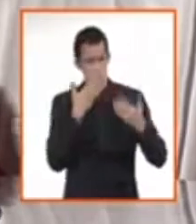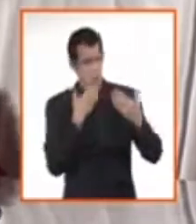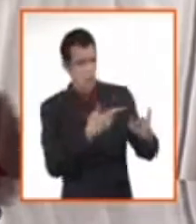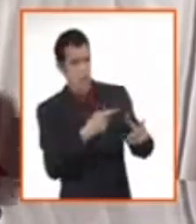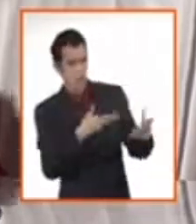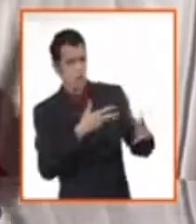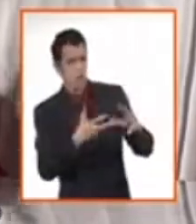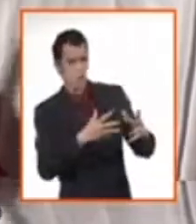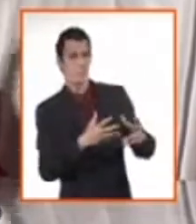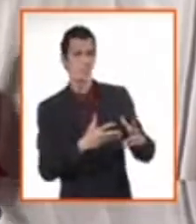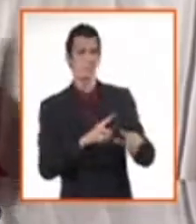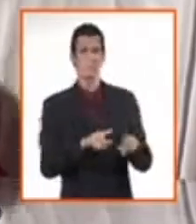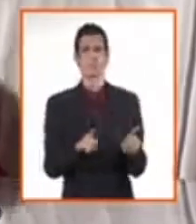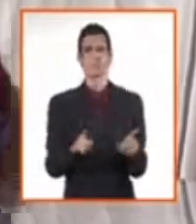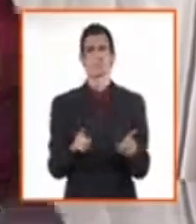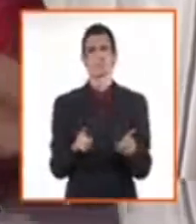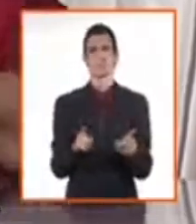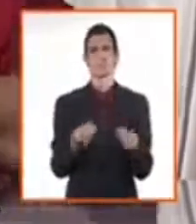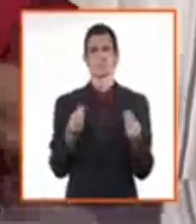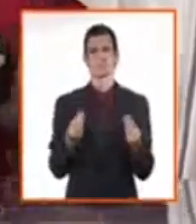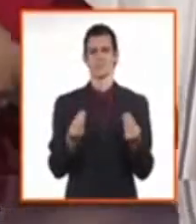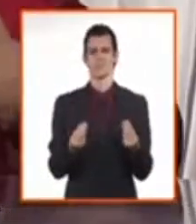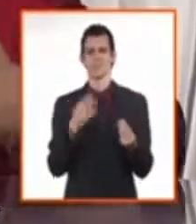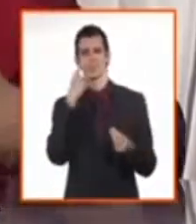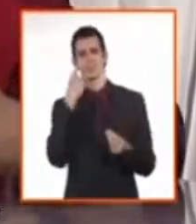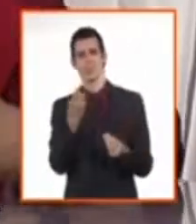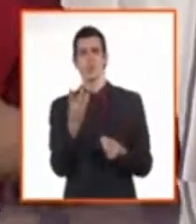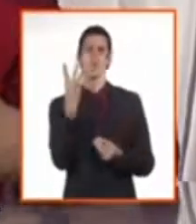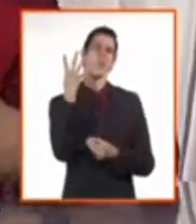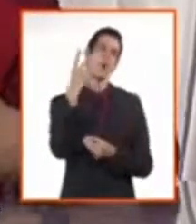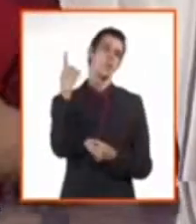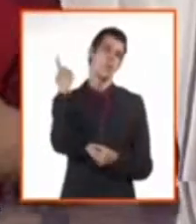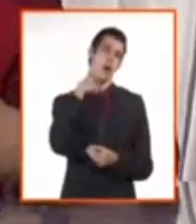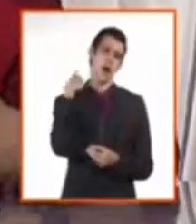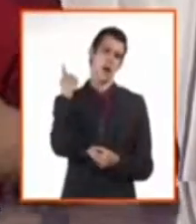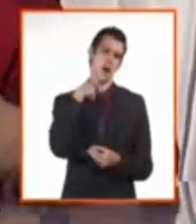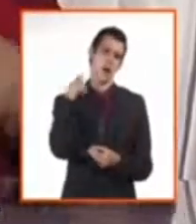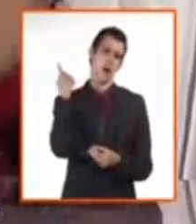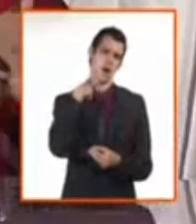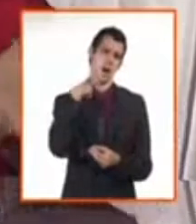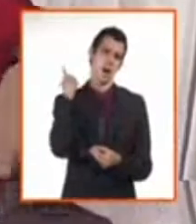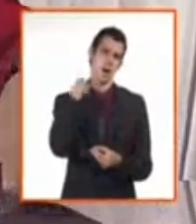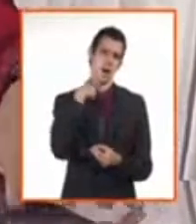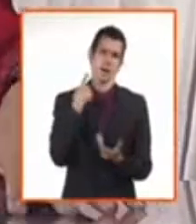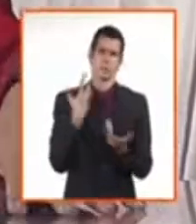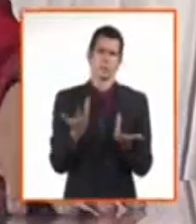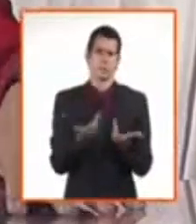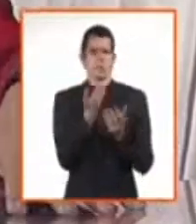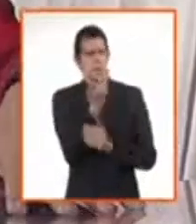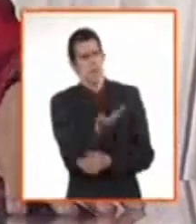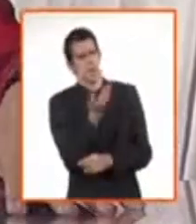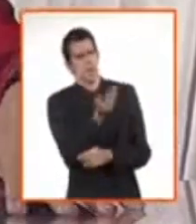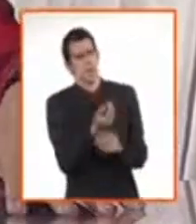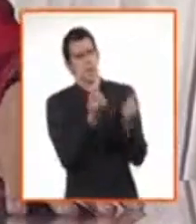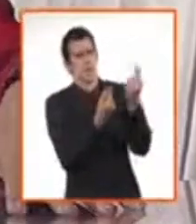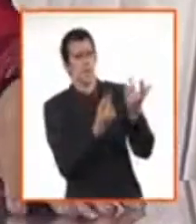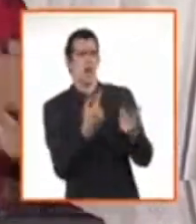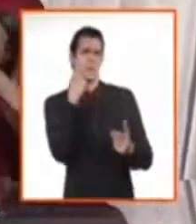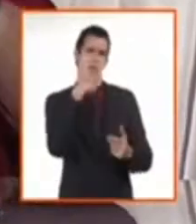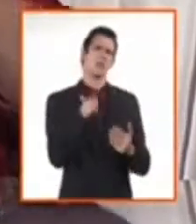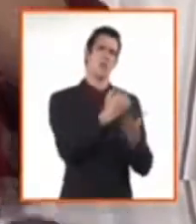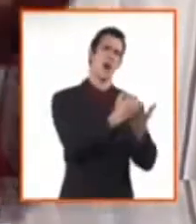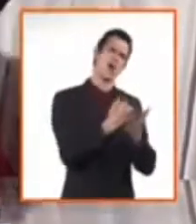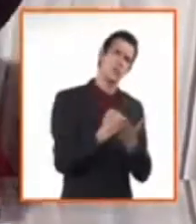llevan cuatro años pidiendo dinero para resolver el problema migratorio que es ayudar a las economías de centroamérica